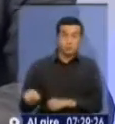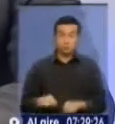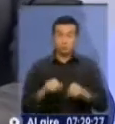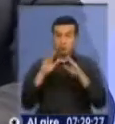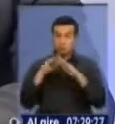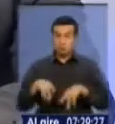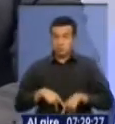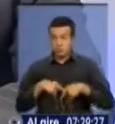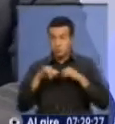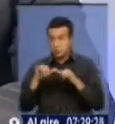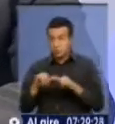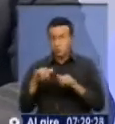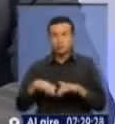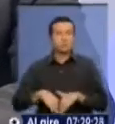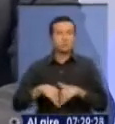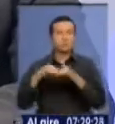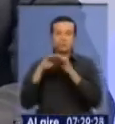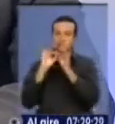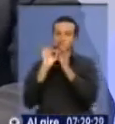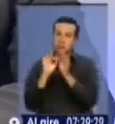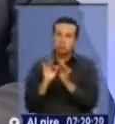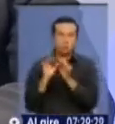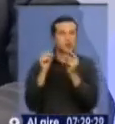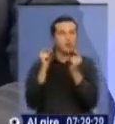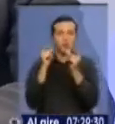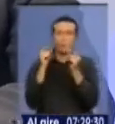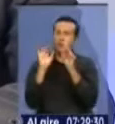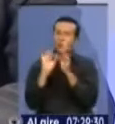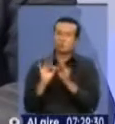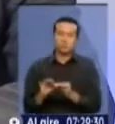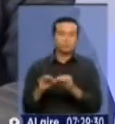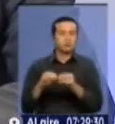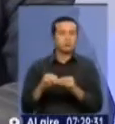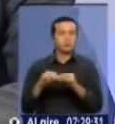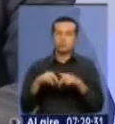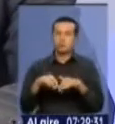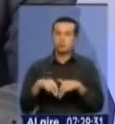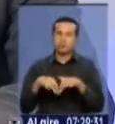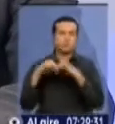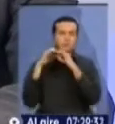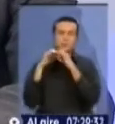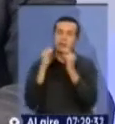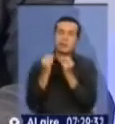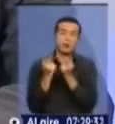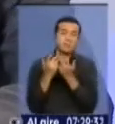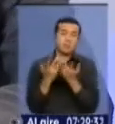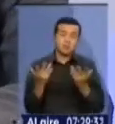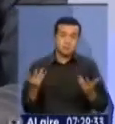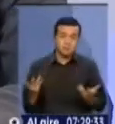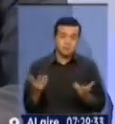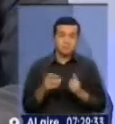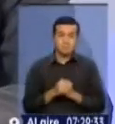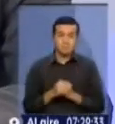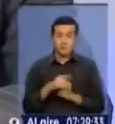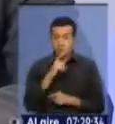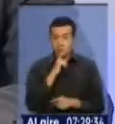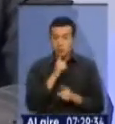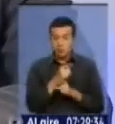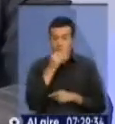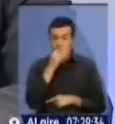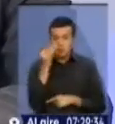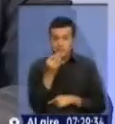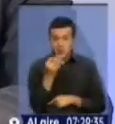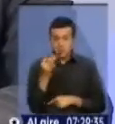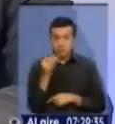es lograr una reconstrucción lo más rápido posible y de la mejor forma pero en la realidad estos